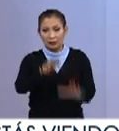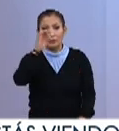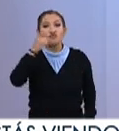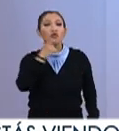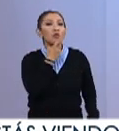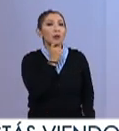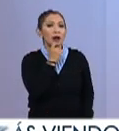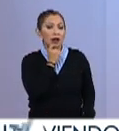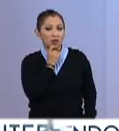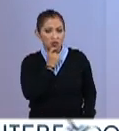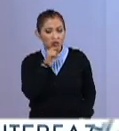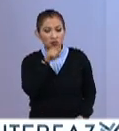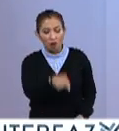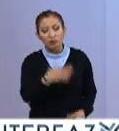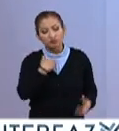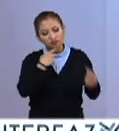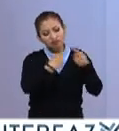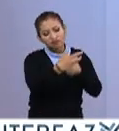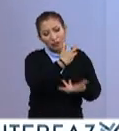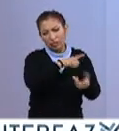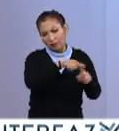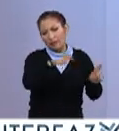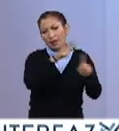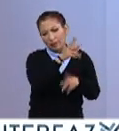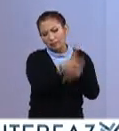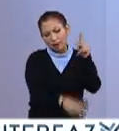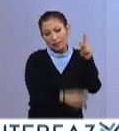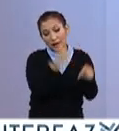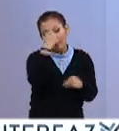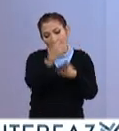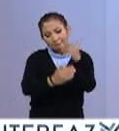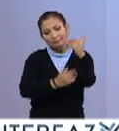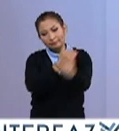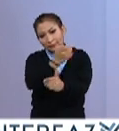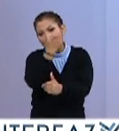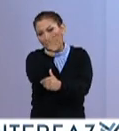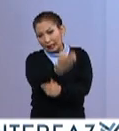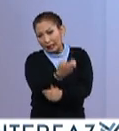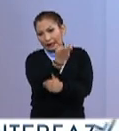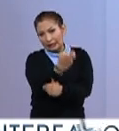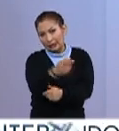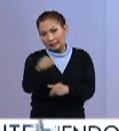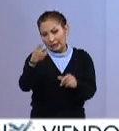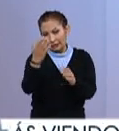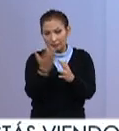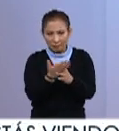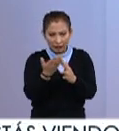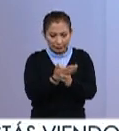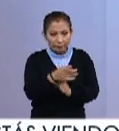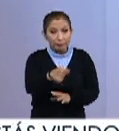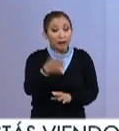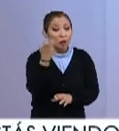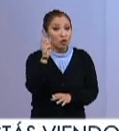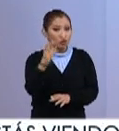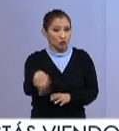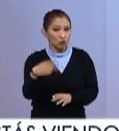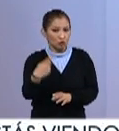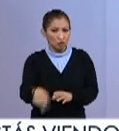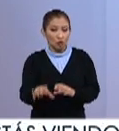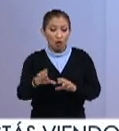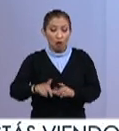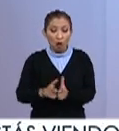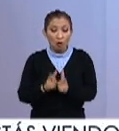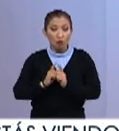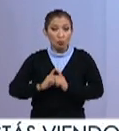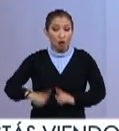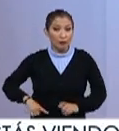Andrés Manuel López Obrador han sostenido diversos encuentros para avanzar en esta etapa. Y como parte de su plataforma de gobierno,